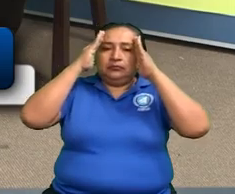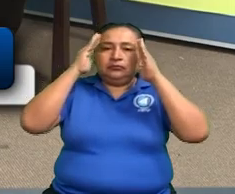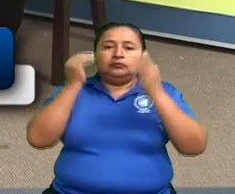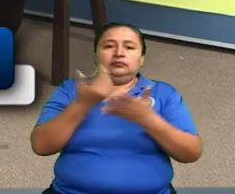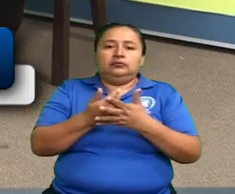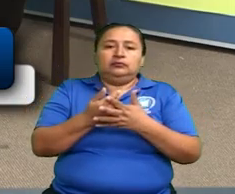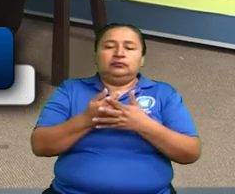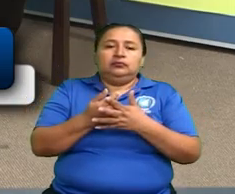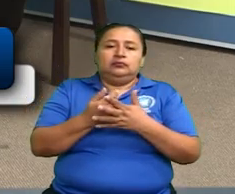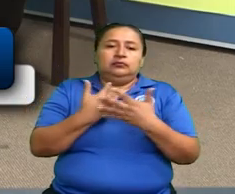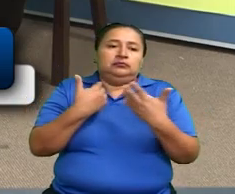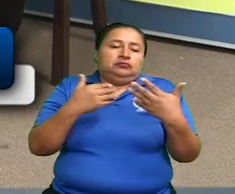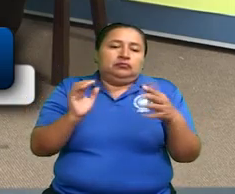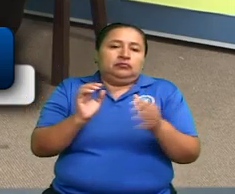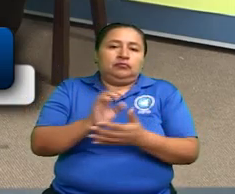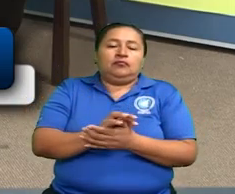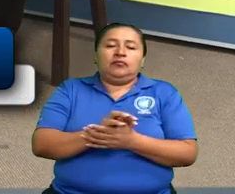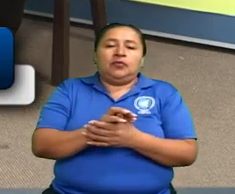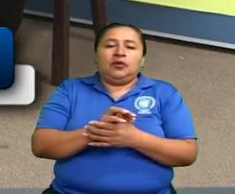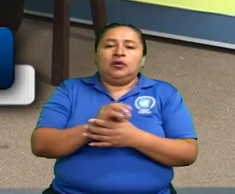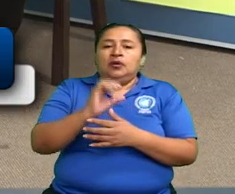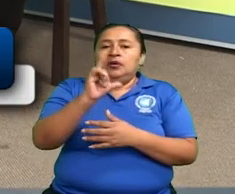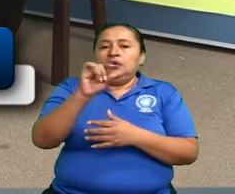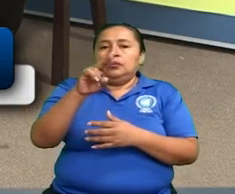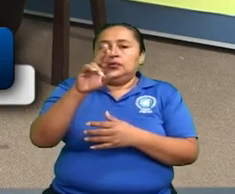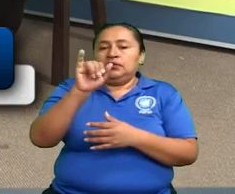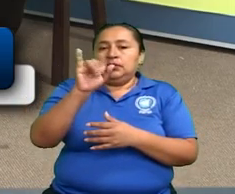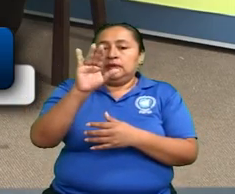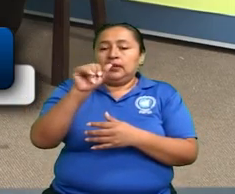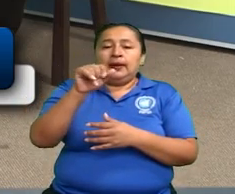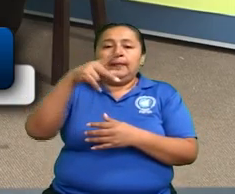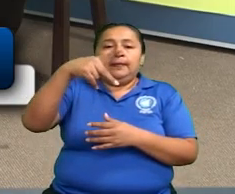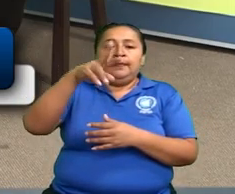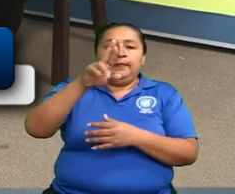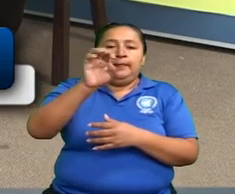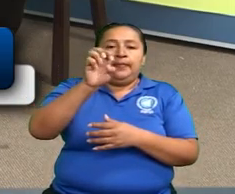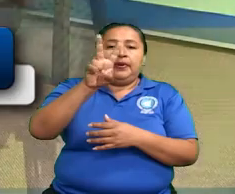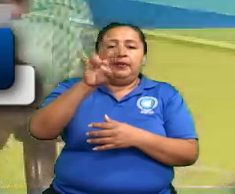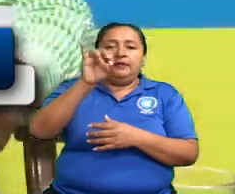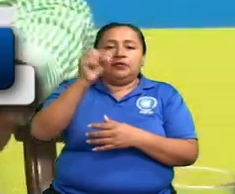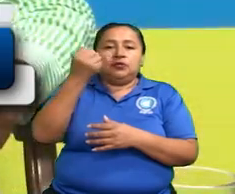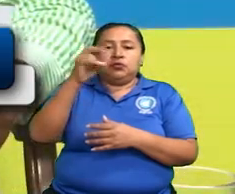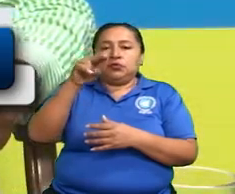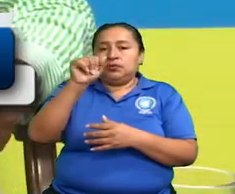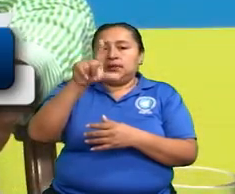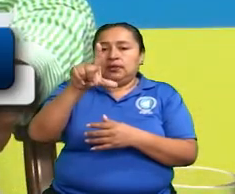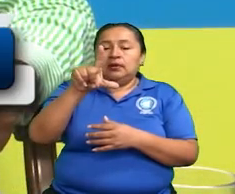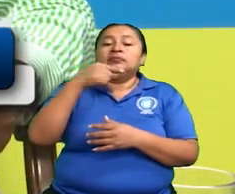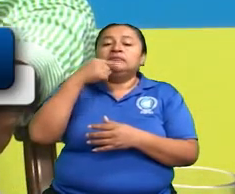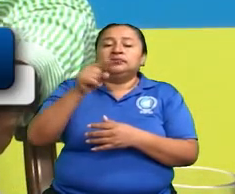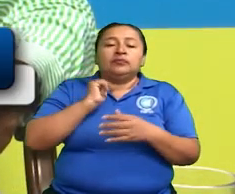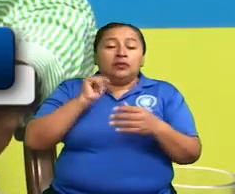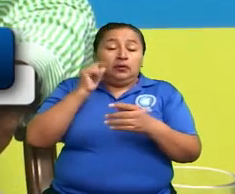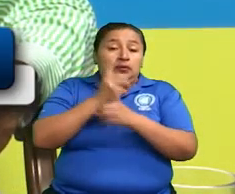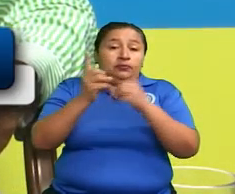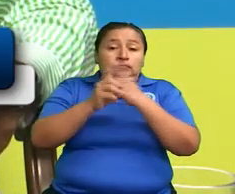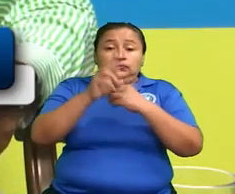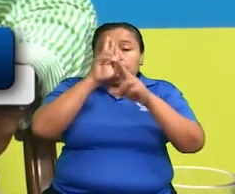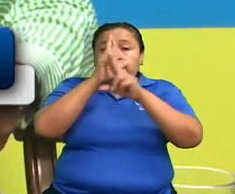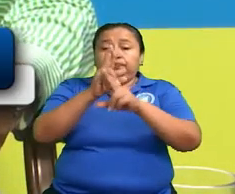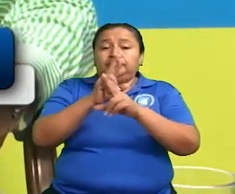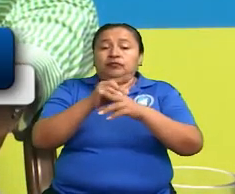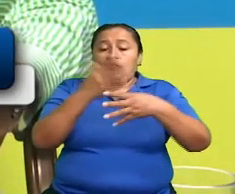la clínica, ¿cómo se le llama? Provisionales. Las provisionales que vigile el INSS, estén cumpliendo con